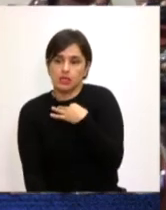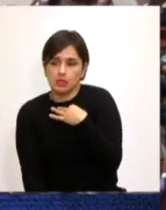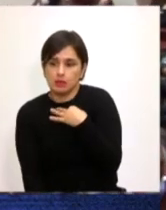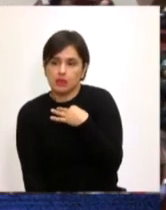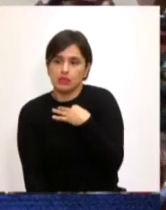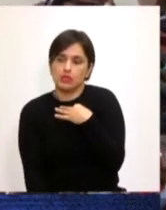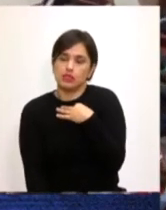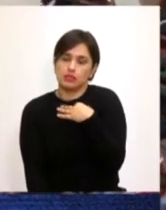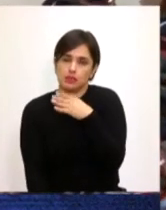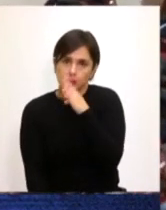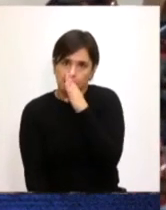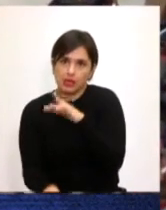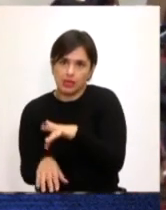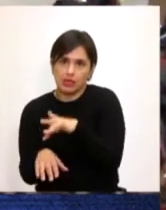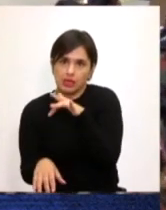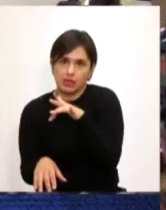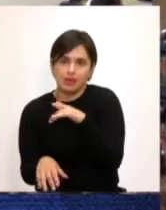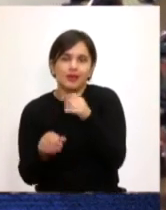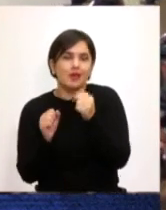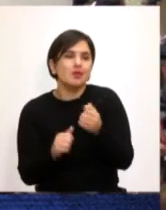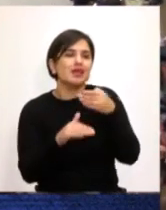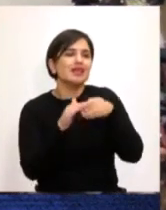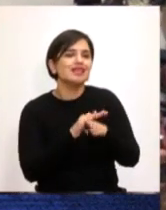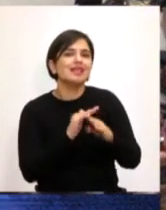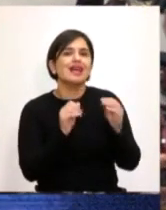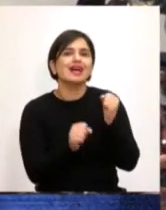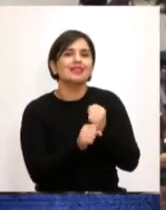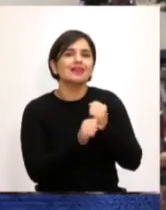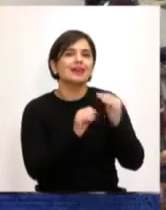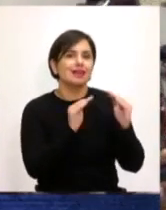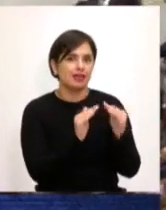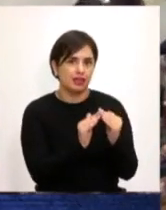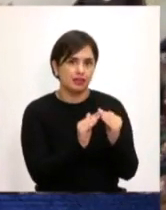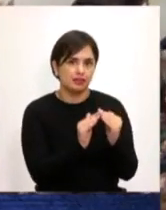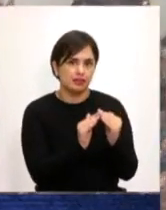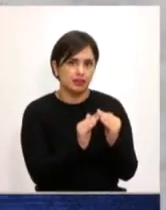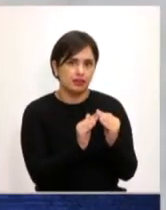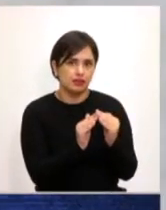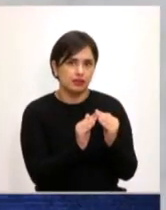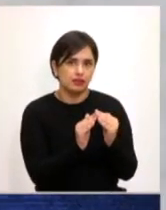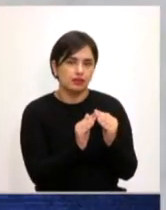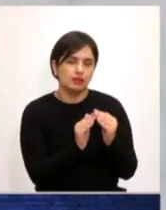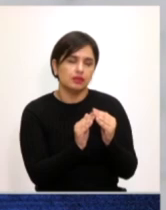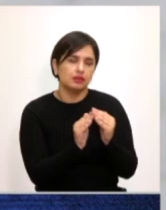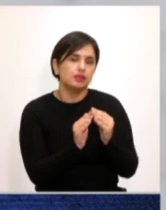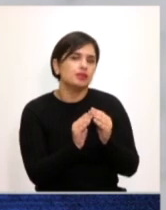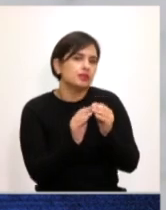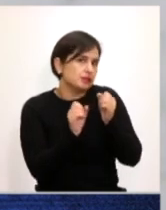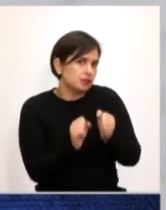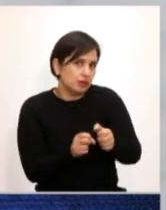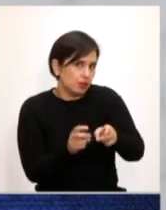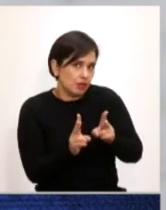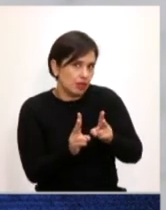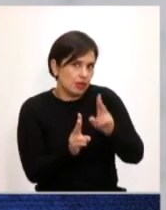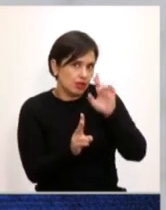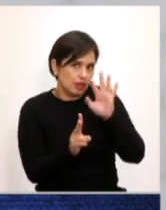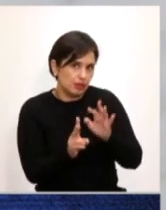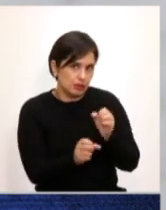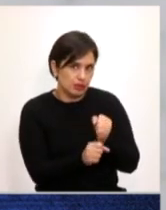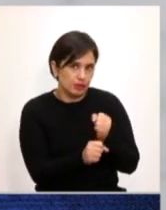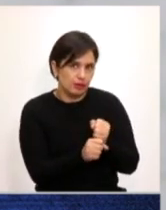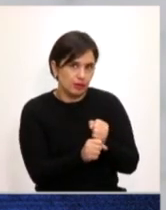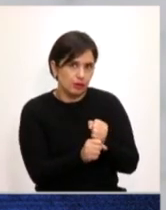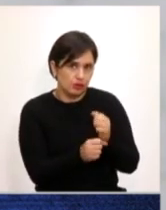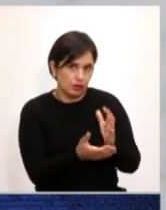o moderada, puedan acceder al teletrabajo siempre que la naturaleza de sus funciones lo permita. En este